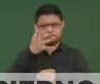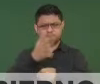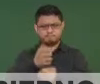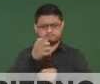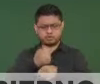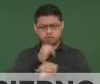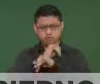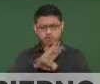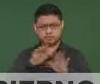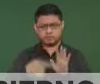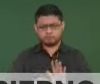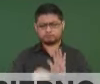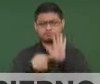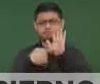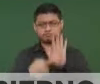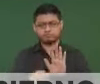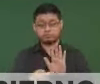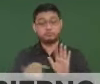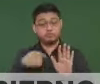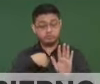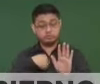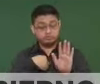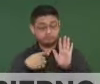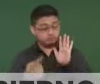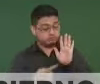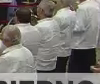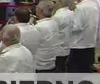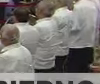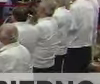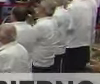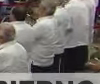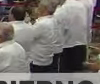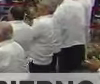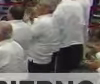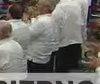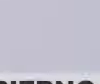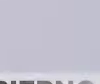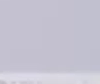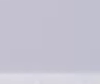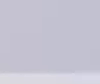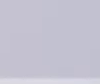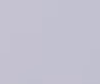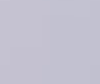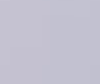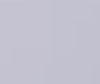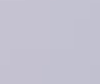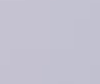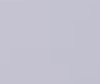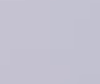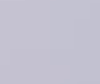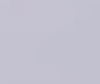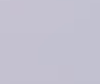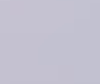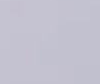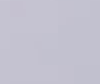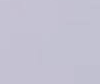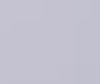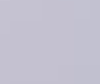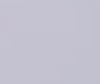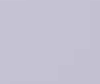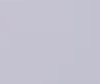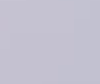de 2024, donde se decidirá a su sucesor. Para ADN 40, Hugo Vela, Fuerza Informativa Azteca.